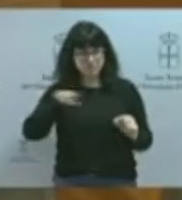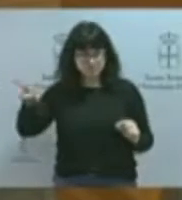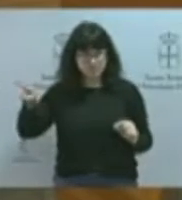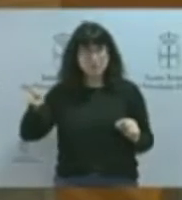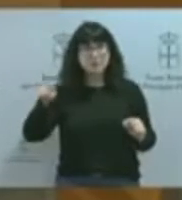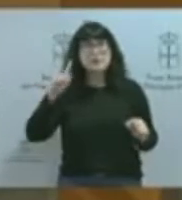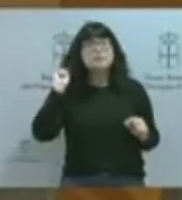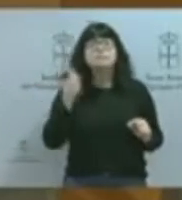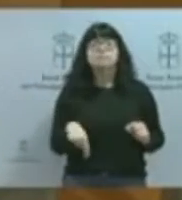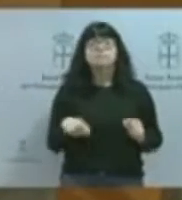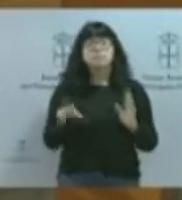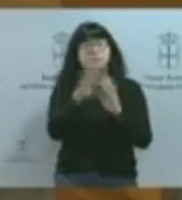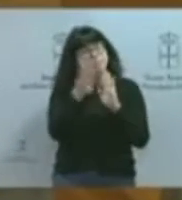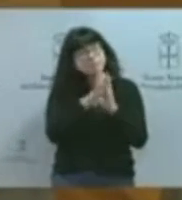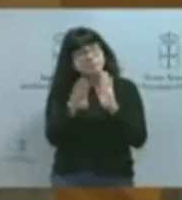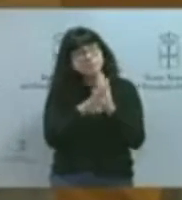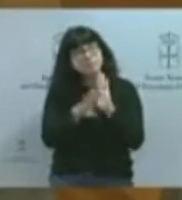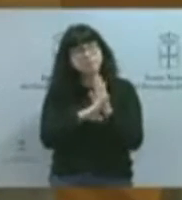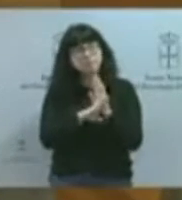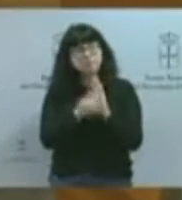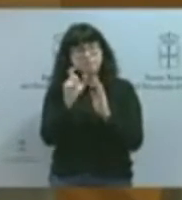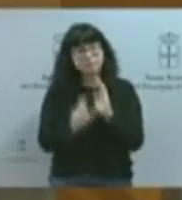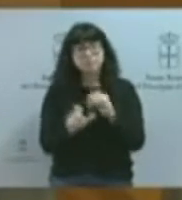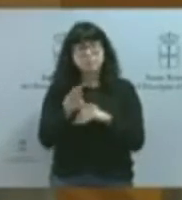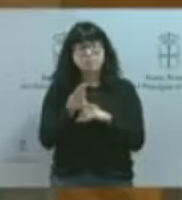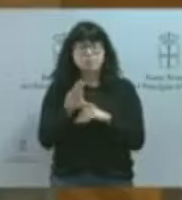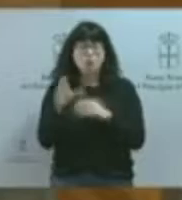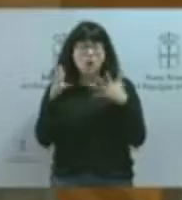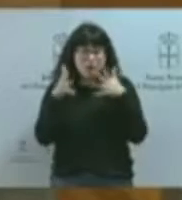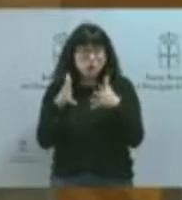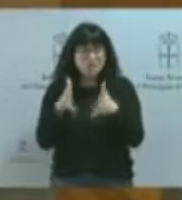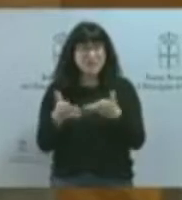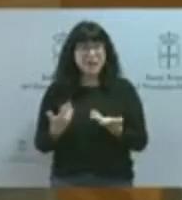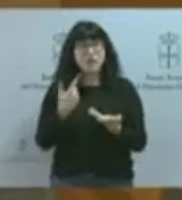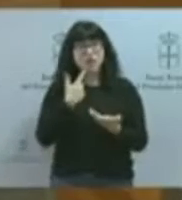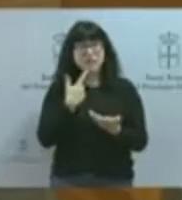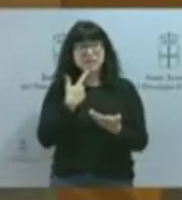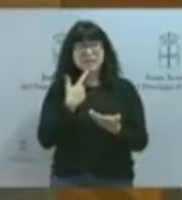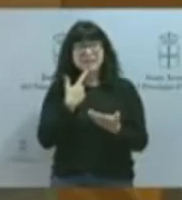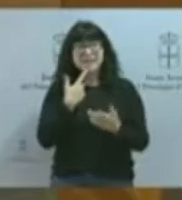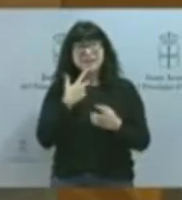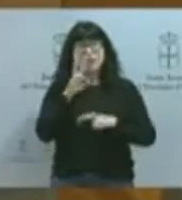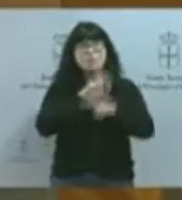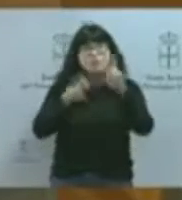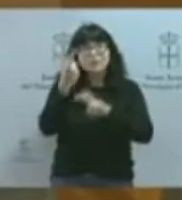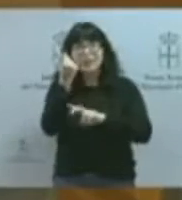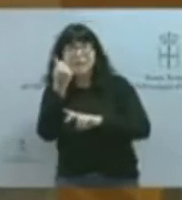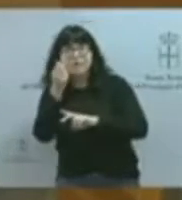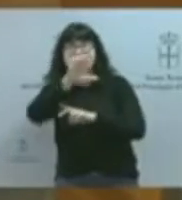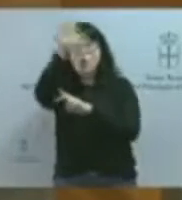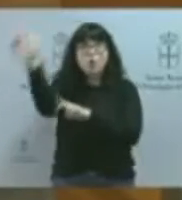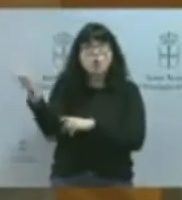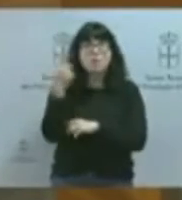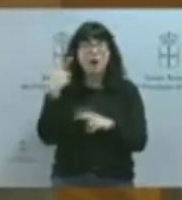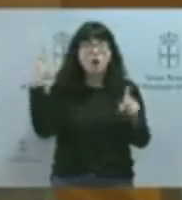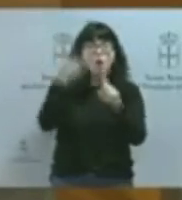este sentido les ha dicho, por ejemplo, en esa búsqueda de fondos europeos para poner en marcha esas misiones científicas, esas nuevas inversiones en ámbitos